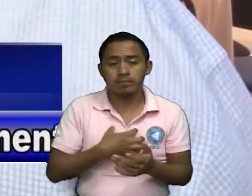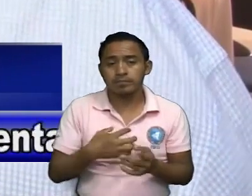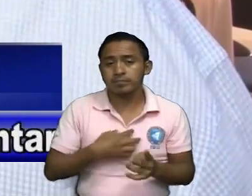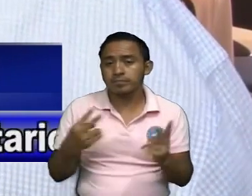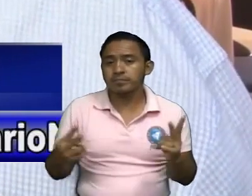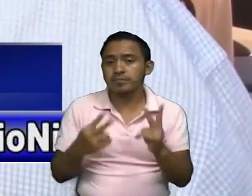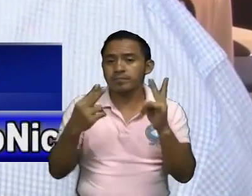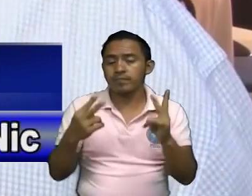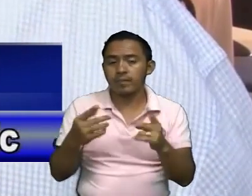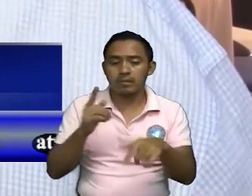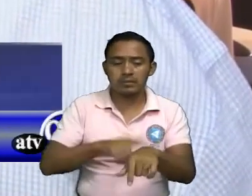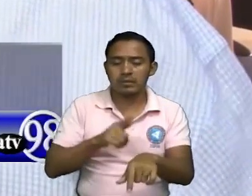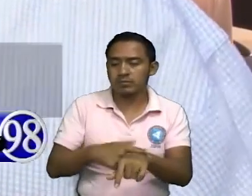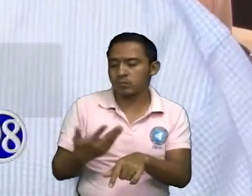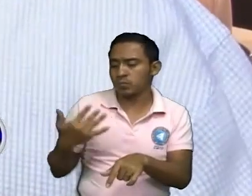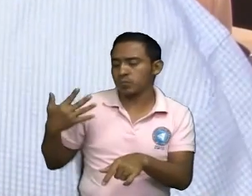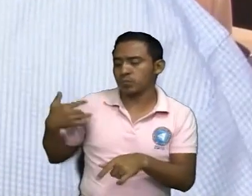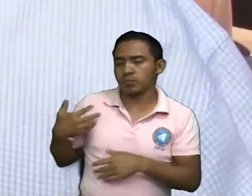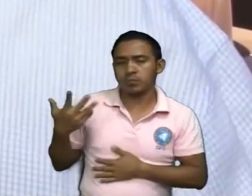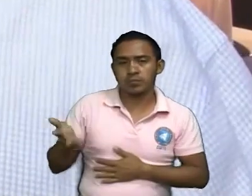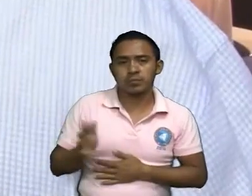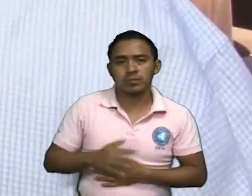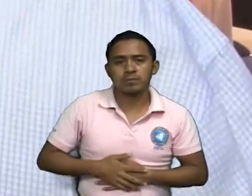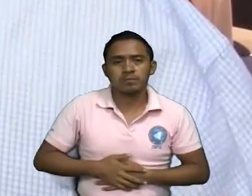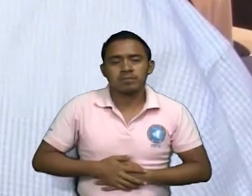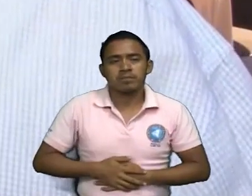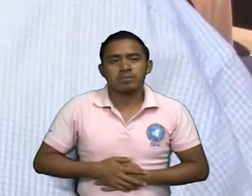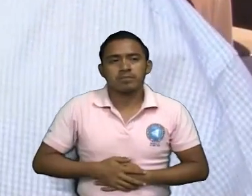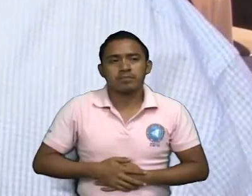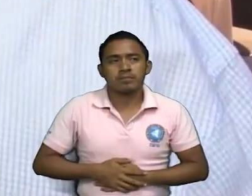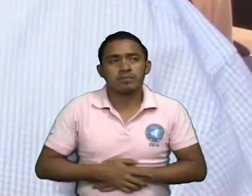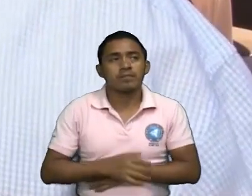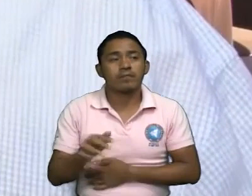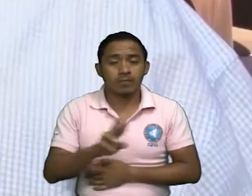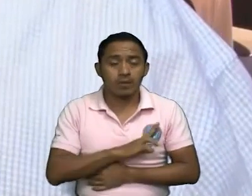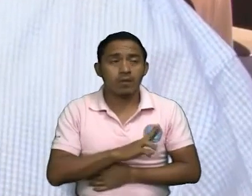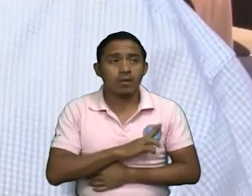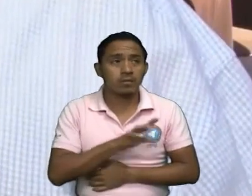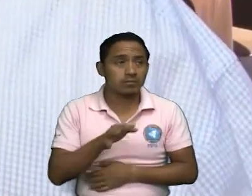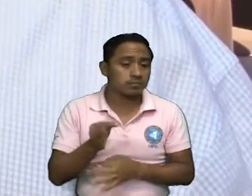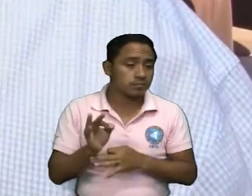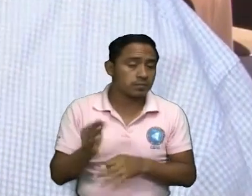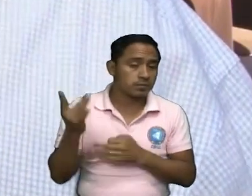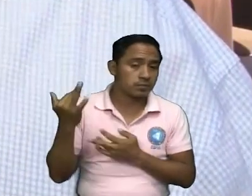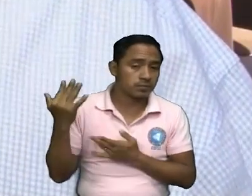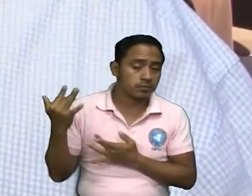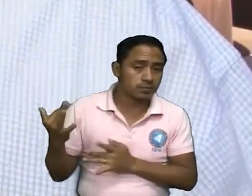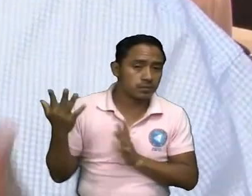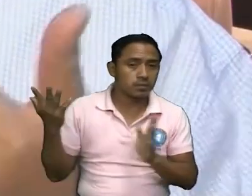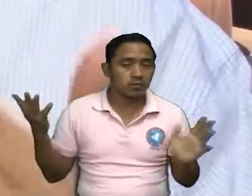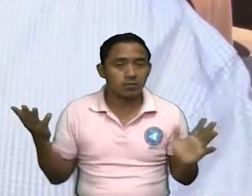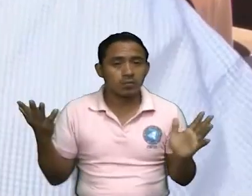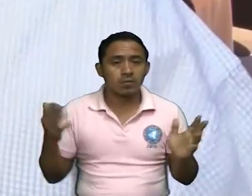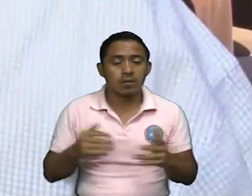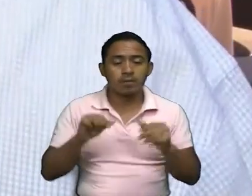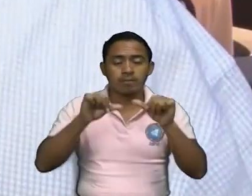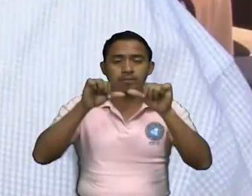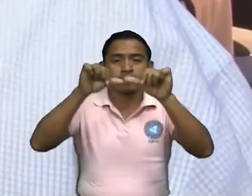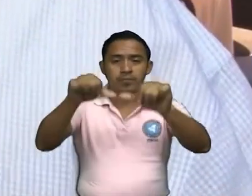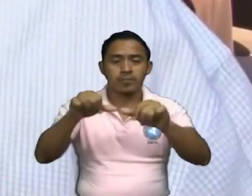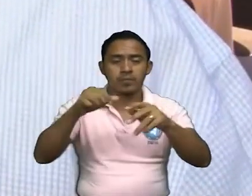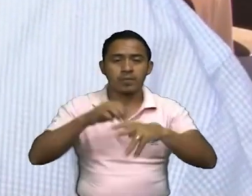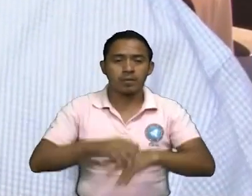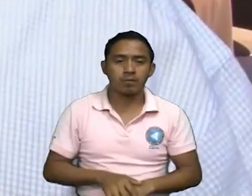que traíamos en los últimos años, y también que le genera la esperanza, la expectativa de que de continuar en el